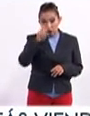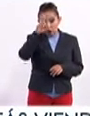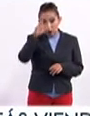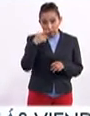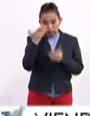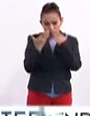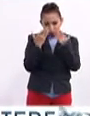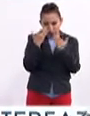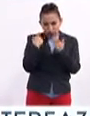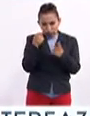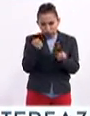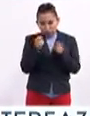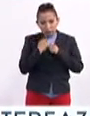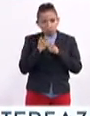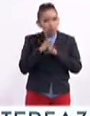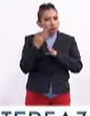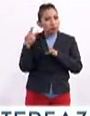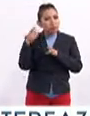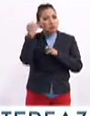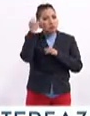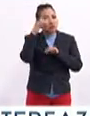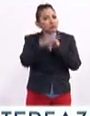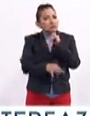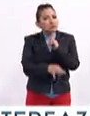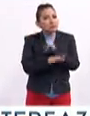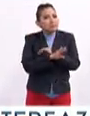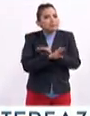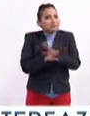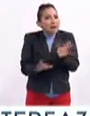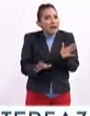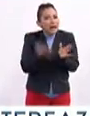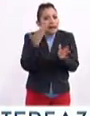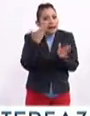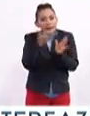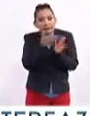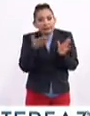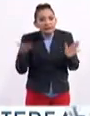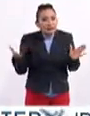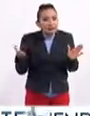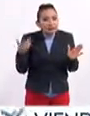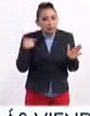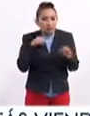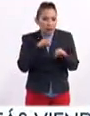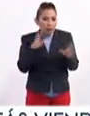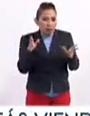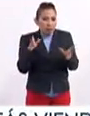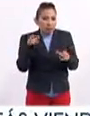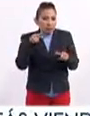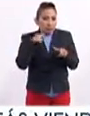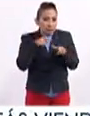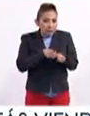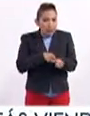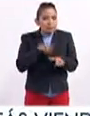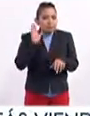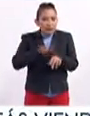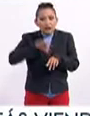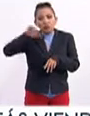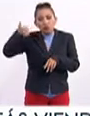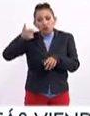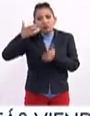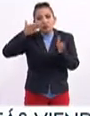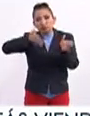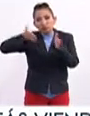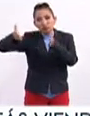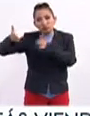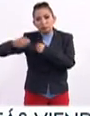doctorado. ¿Y cuál es la idea al finalizar, digamos, esta etapa, ¿no? Por supuesto que van a seguirse dando otro tipo de